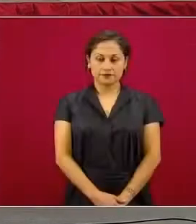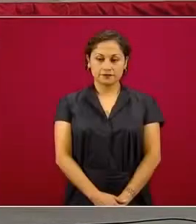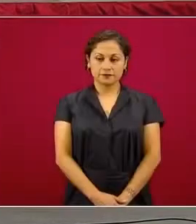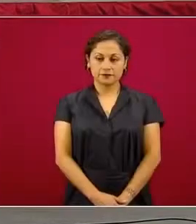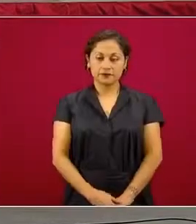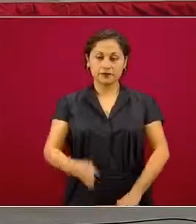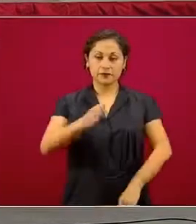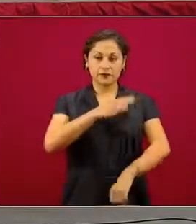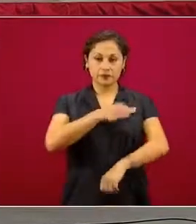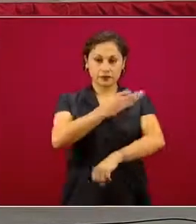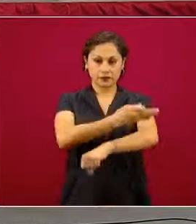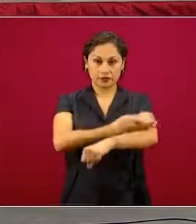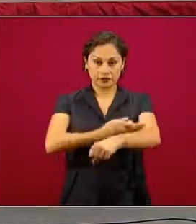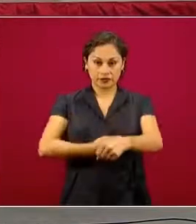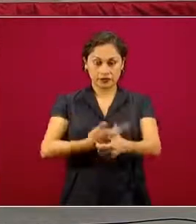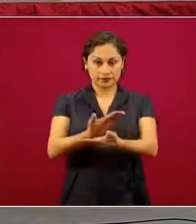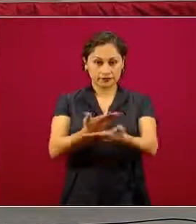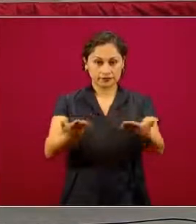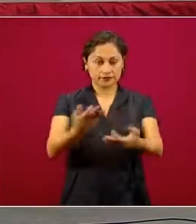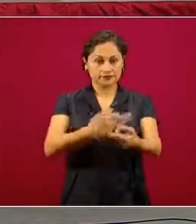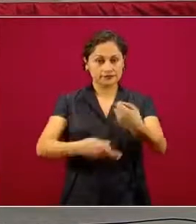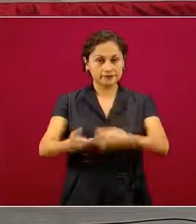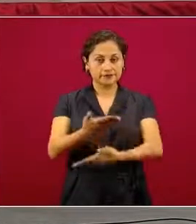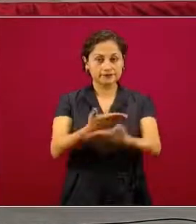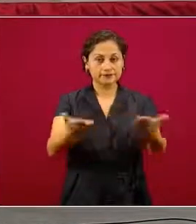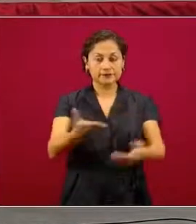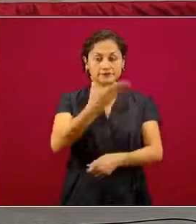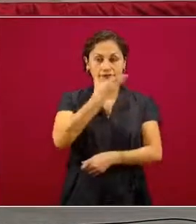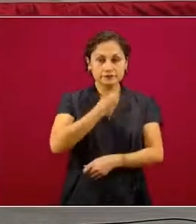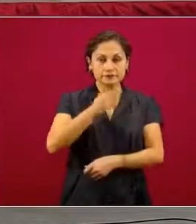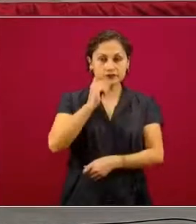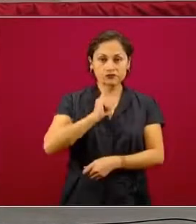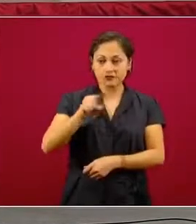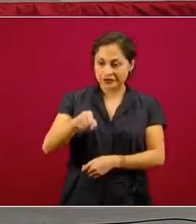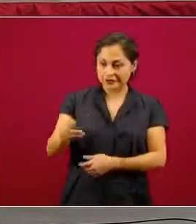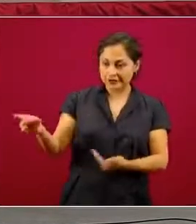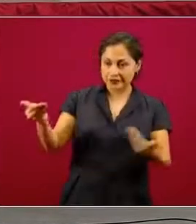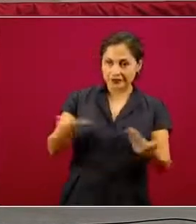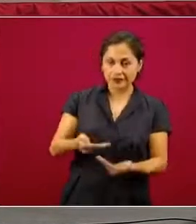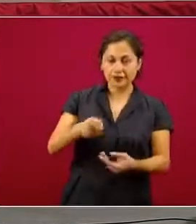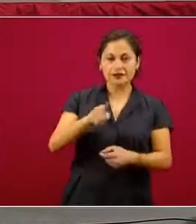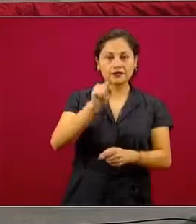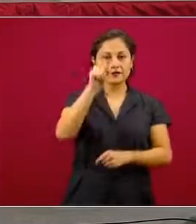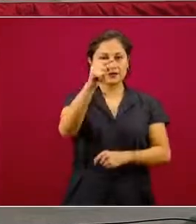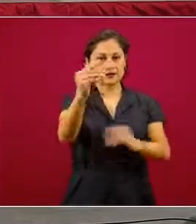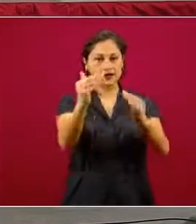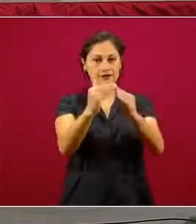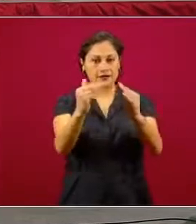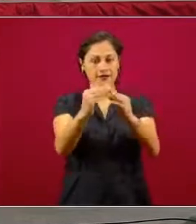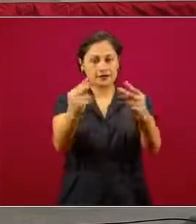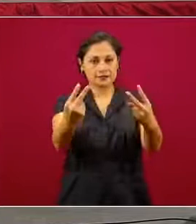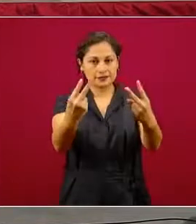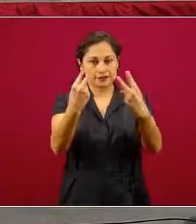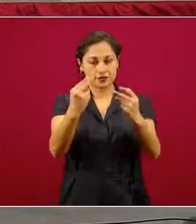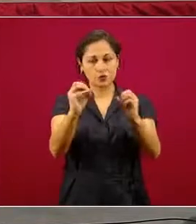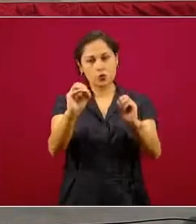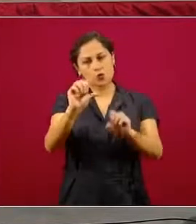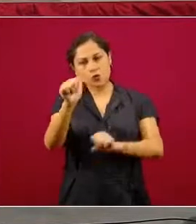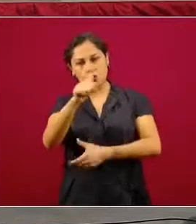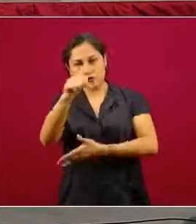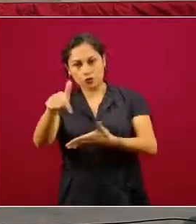Muy buenas tardes, tengan todas y todos ustedes aquí y allá en casa o donde quiera que nos estén